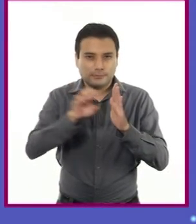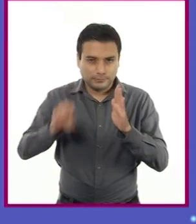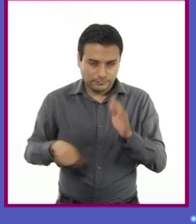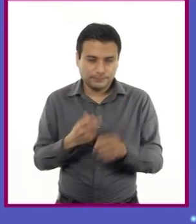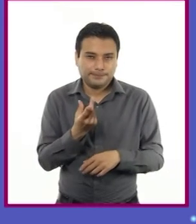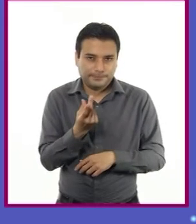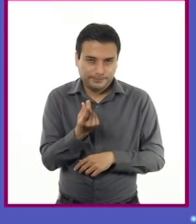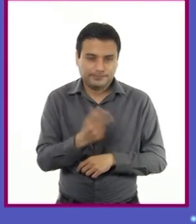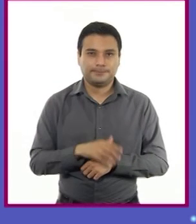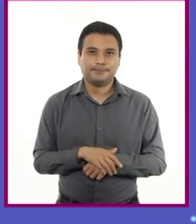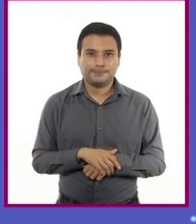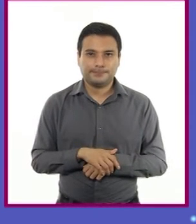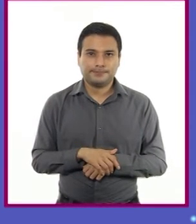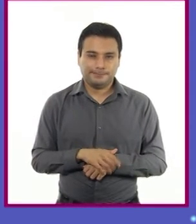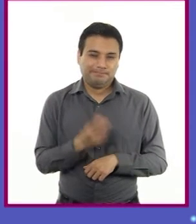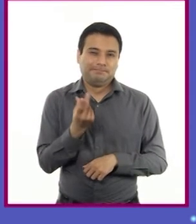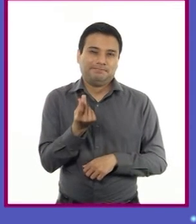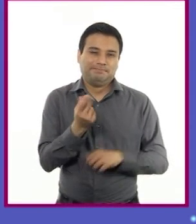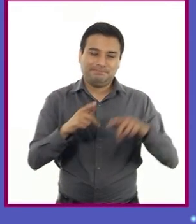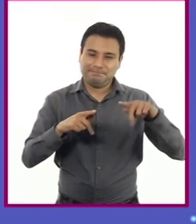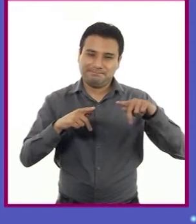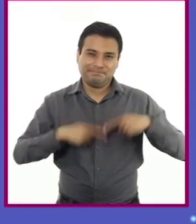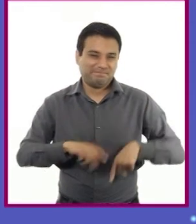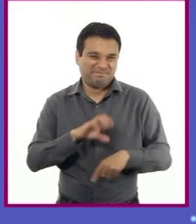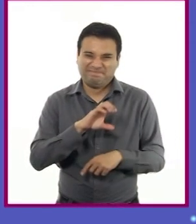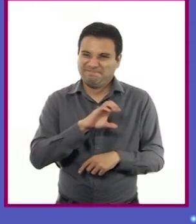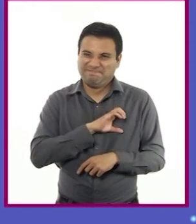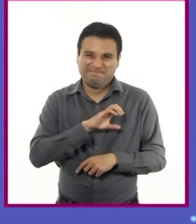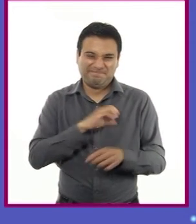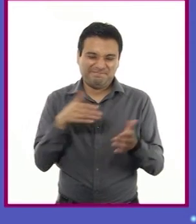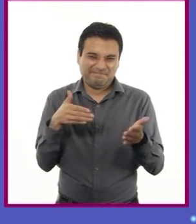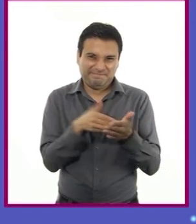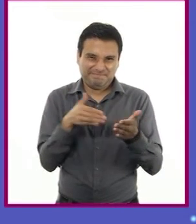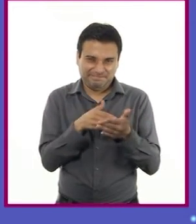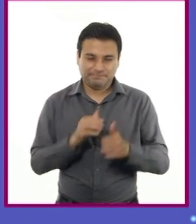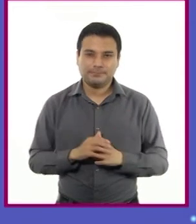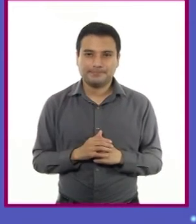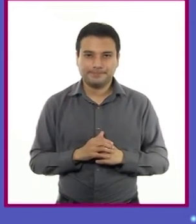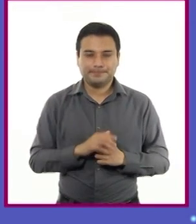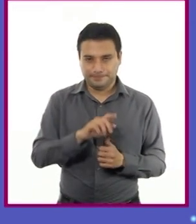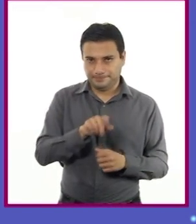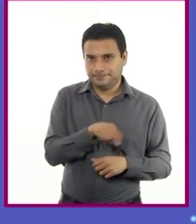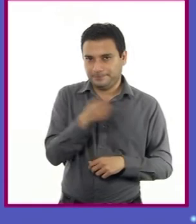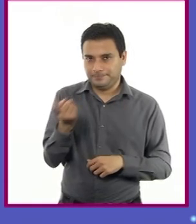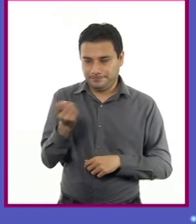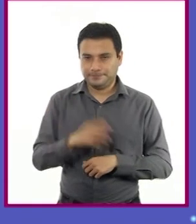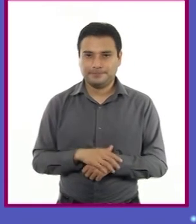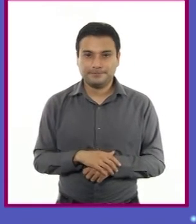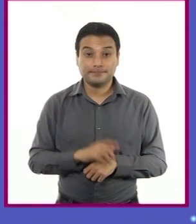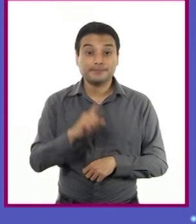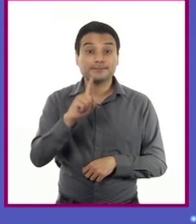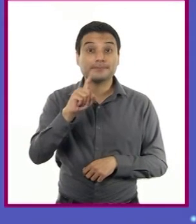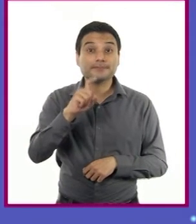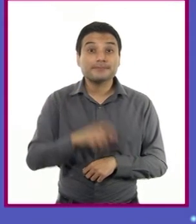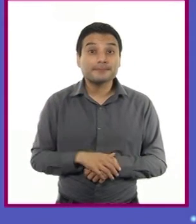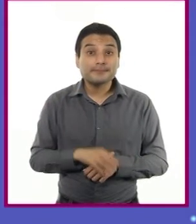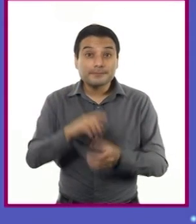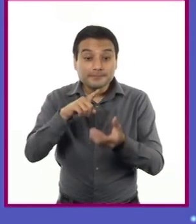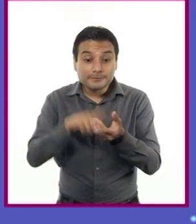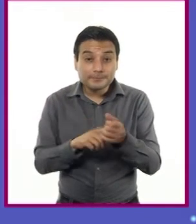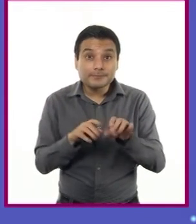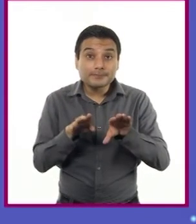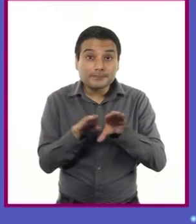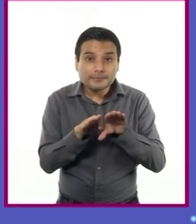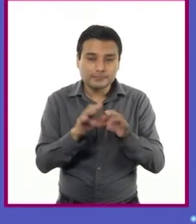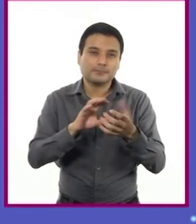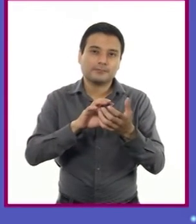perro, que es el mejor amigo del hombre. Pasando a otro concepto, mencionaremos que el agua está formada por